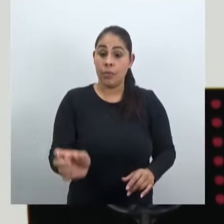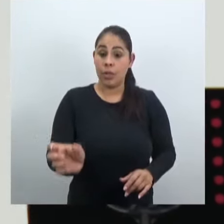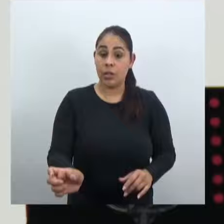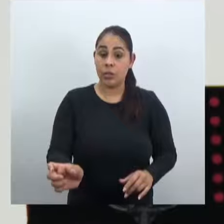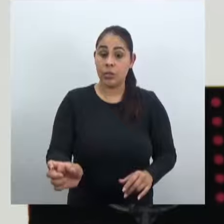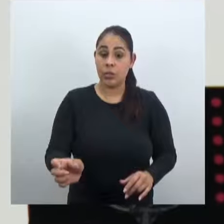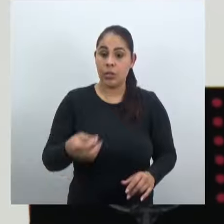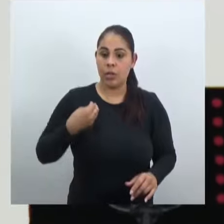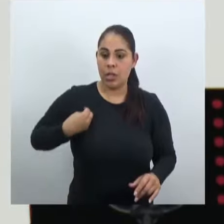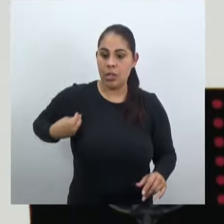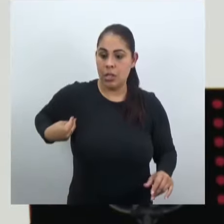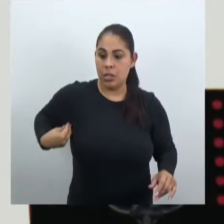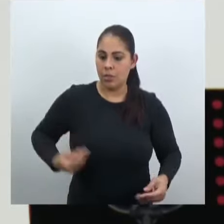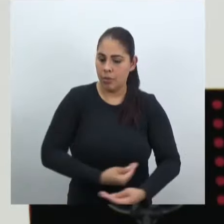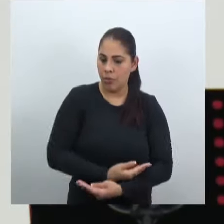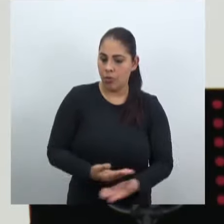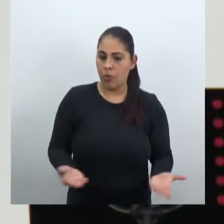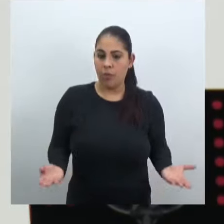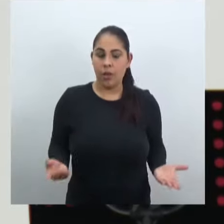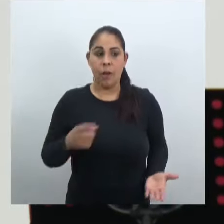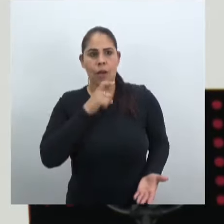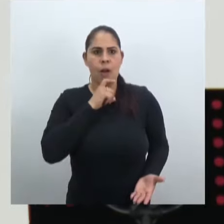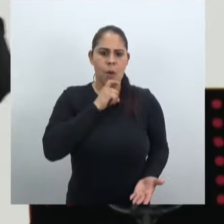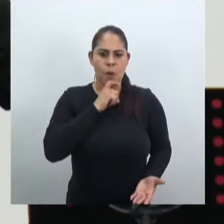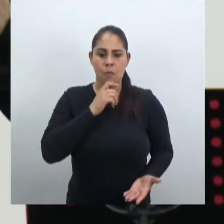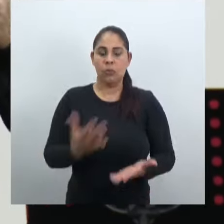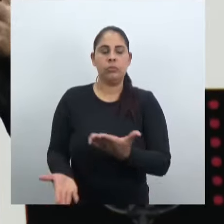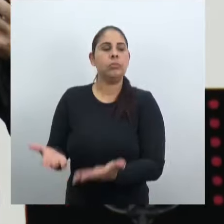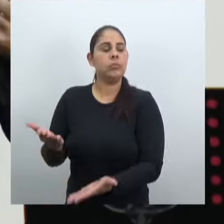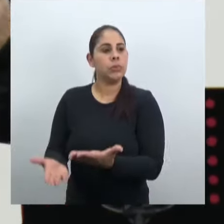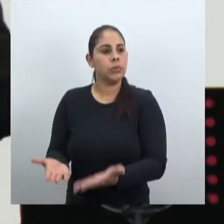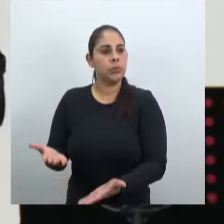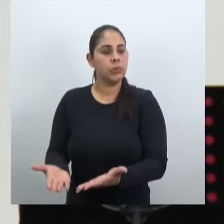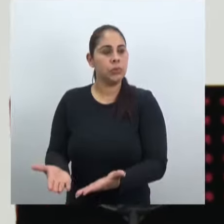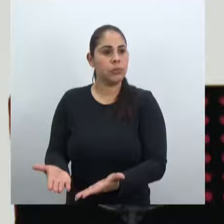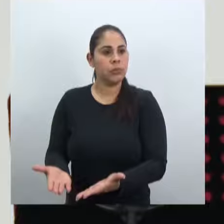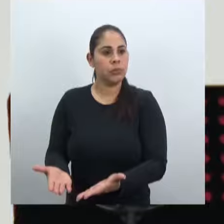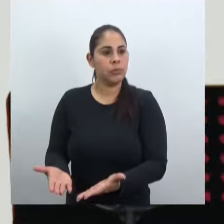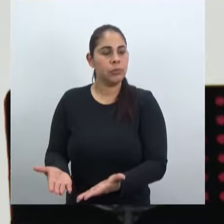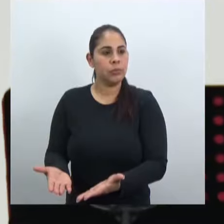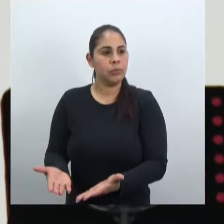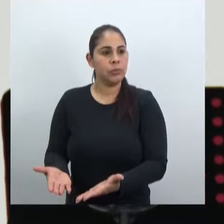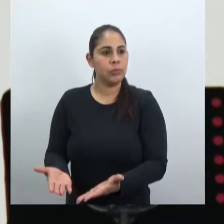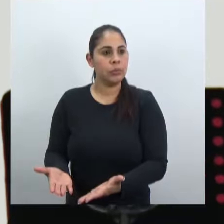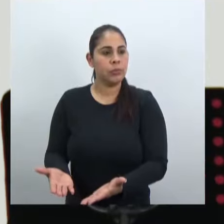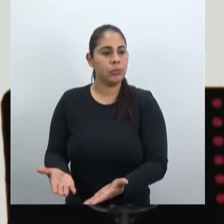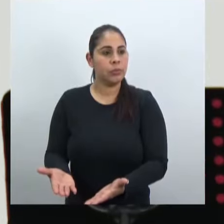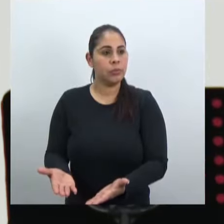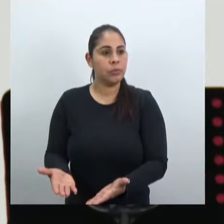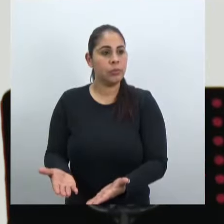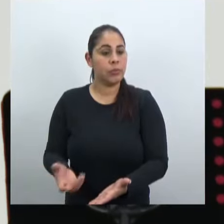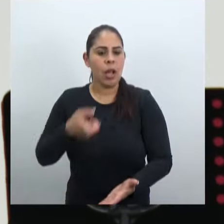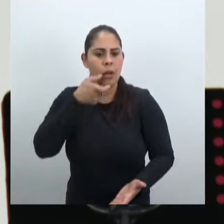mismos como justos. Existe una palabra en el ámbito religioso,